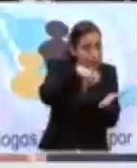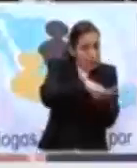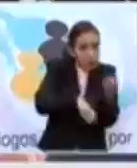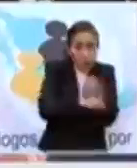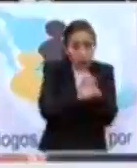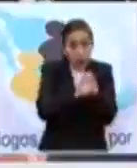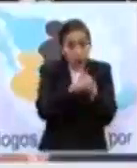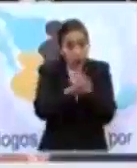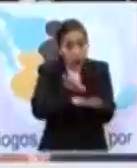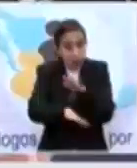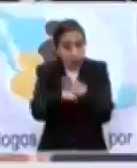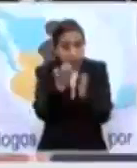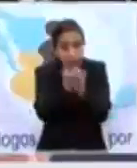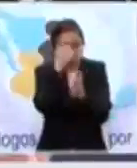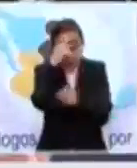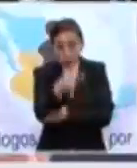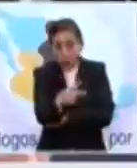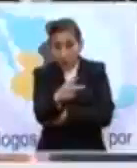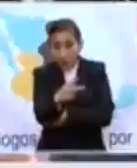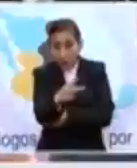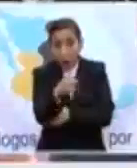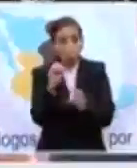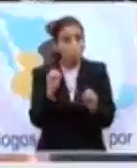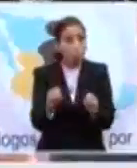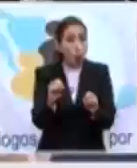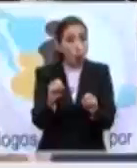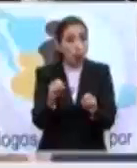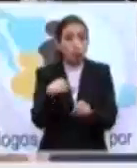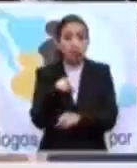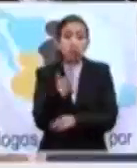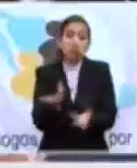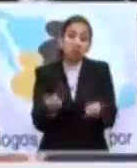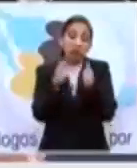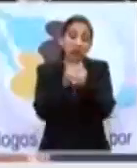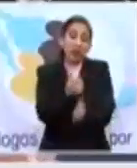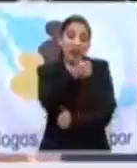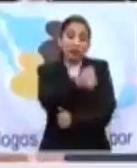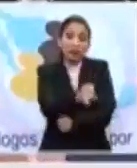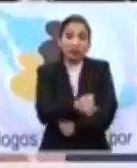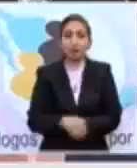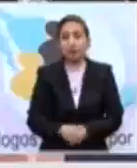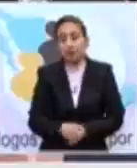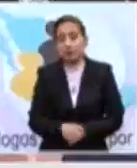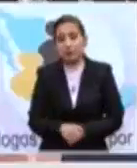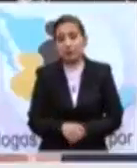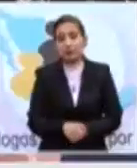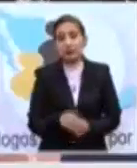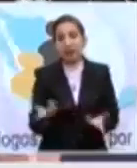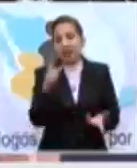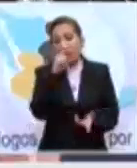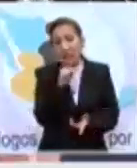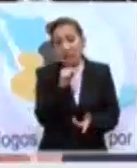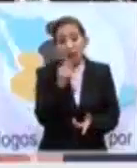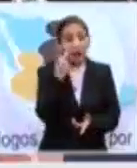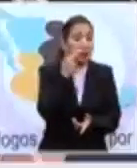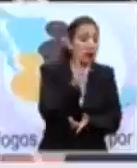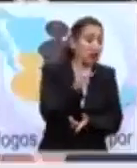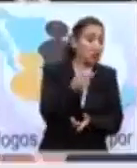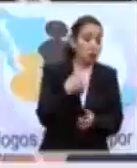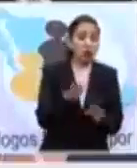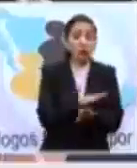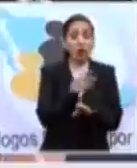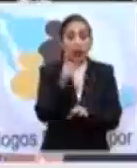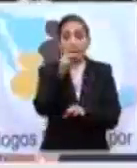los problemas estructurales de la economía mexicana o nos vamos a quedar con esta teoría de que falla porque